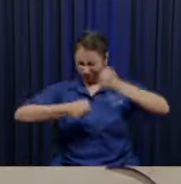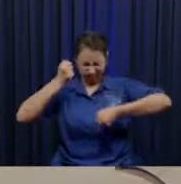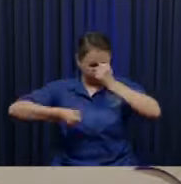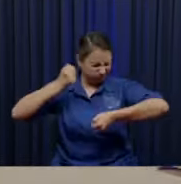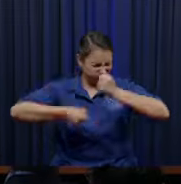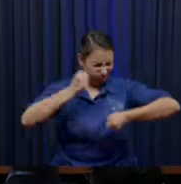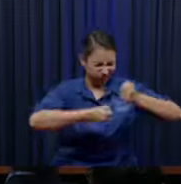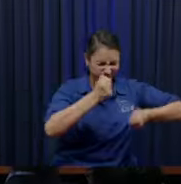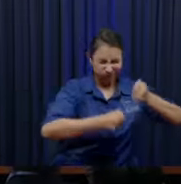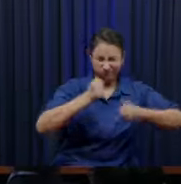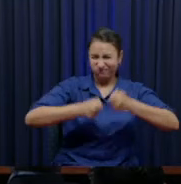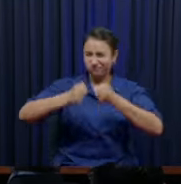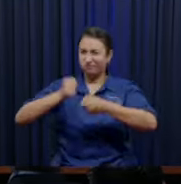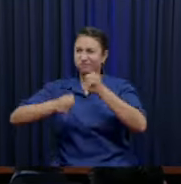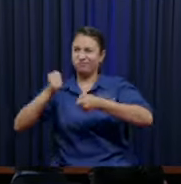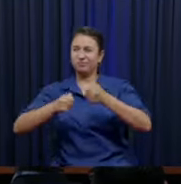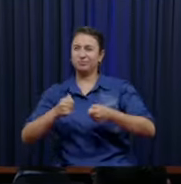al otro...